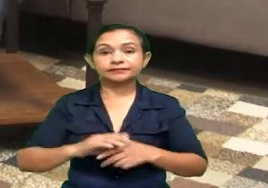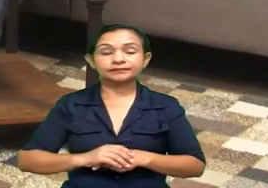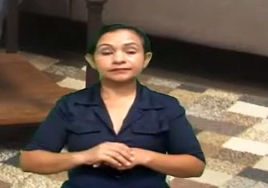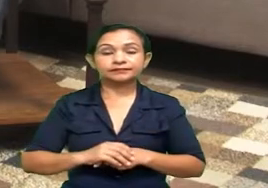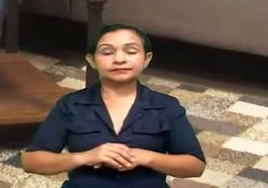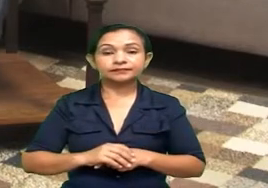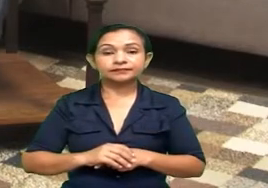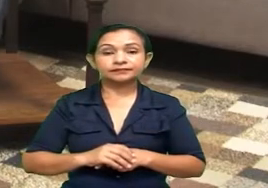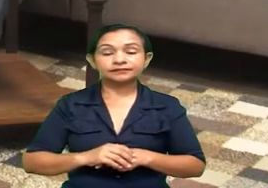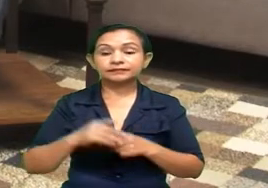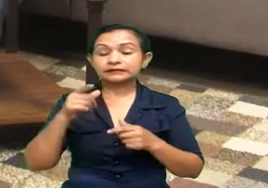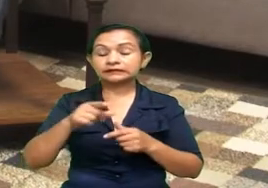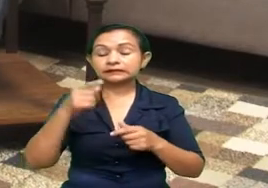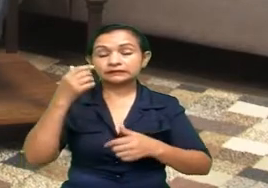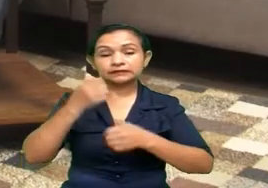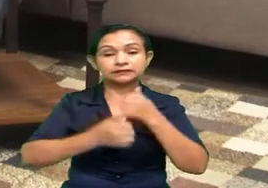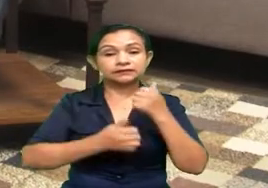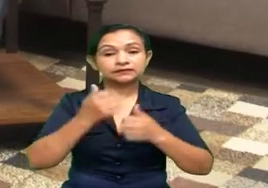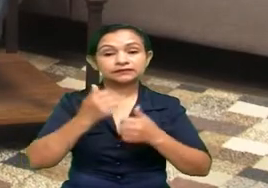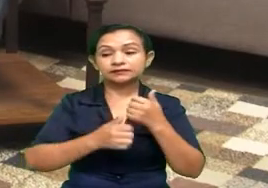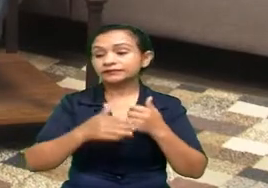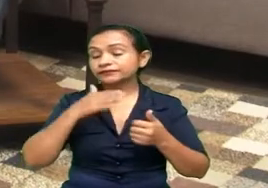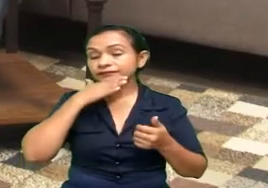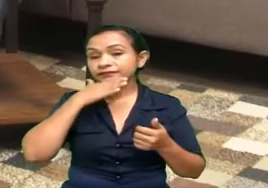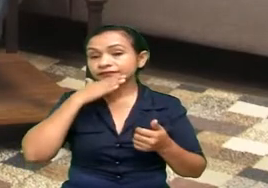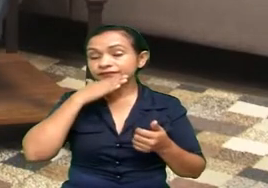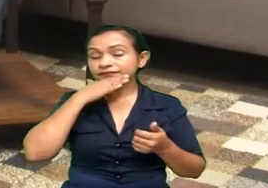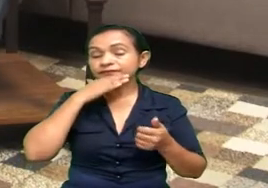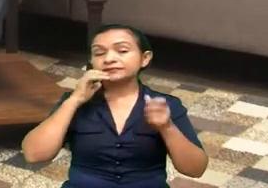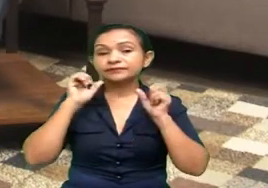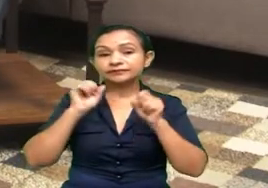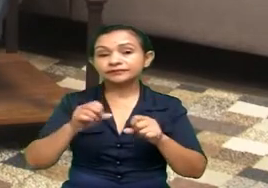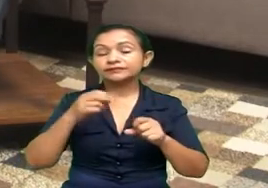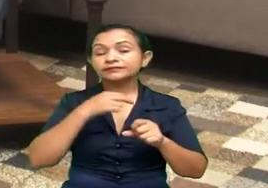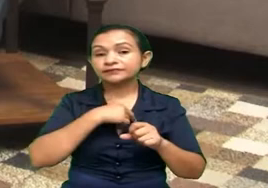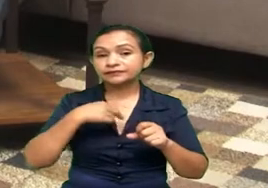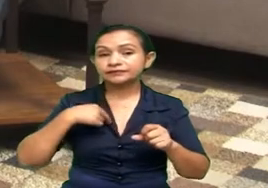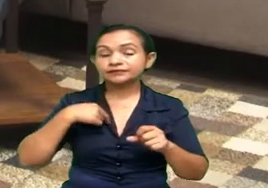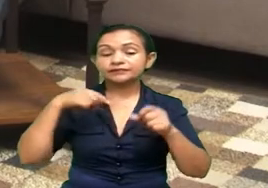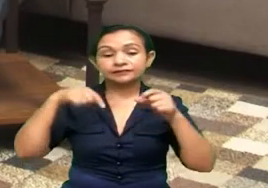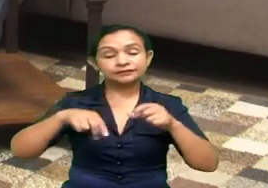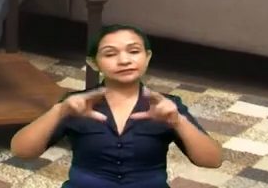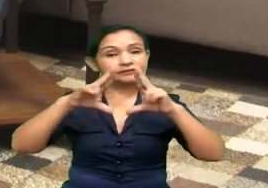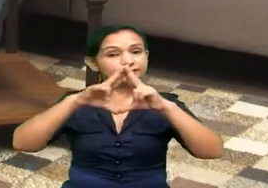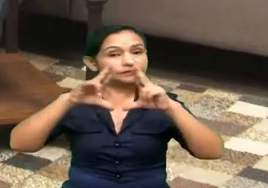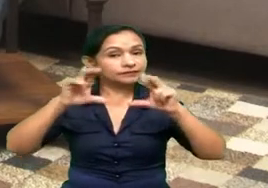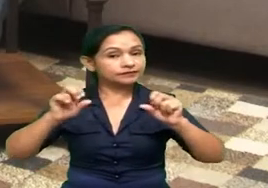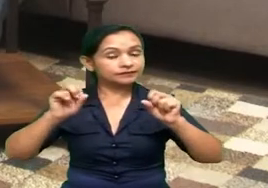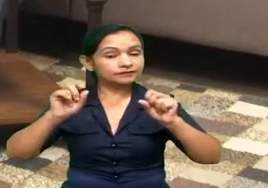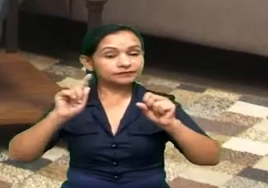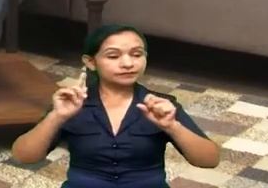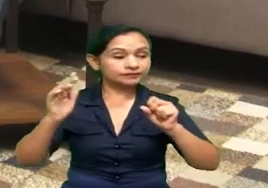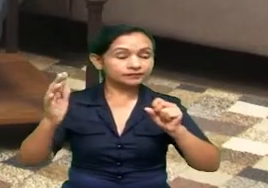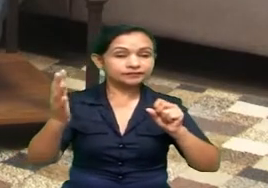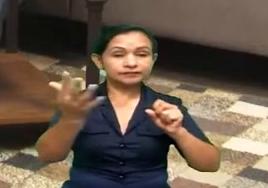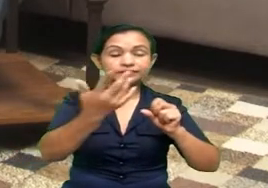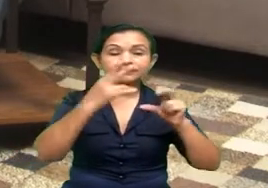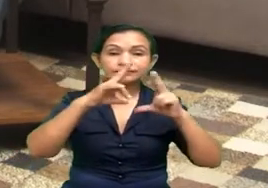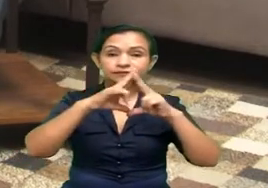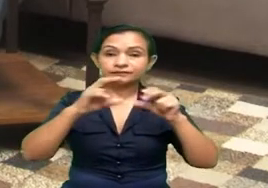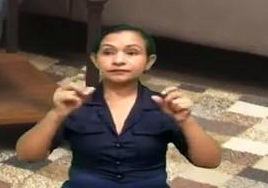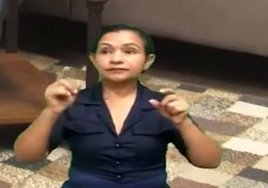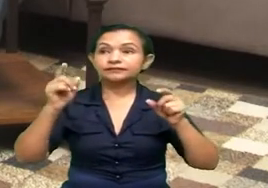ante esa amenaza que debiera de servir a Nicaragua ahora, los nicaragüenses, ante la